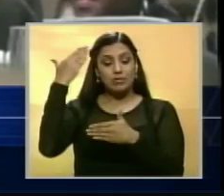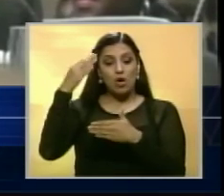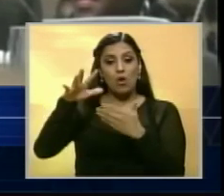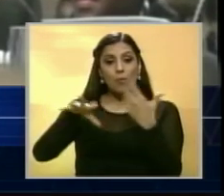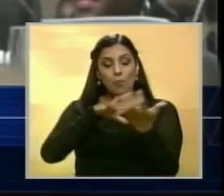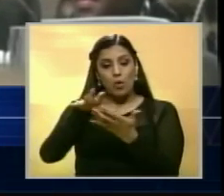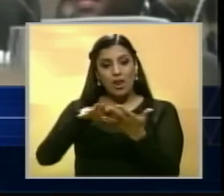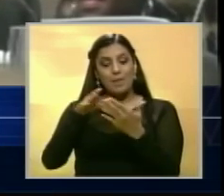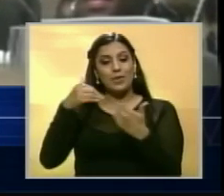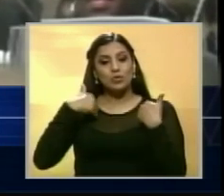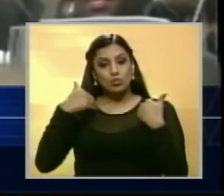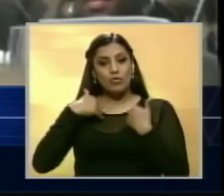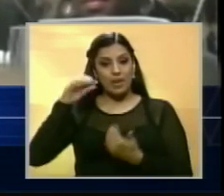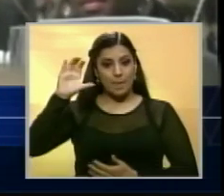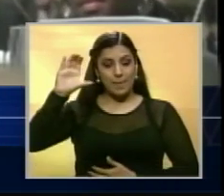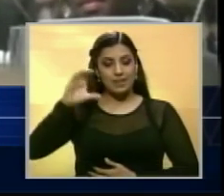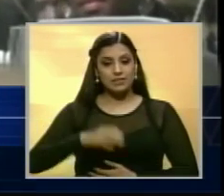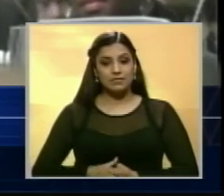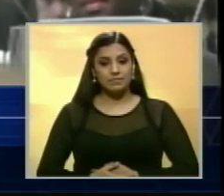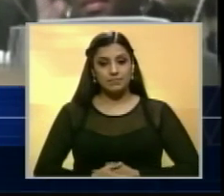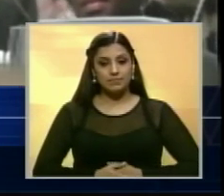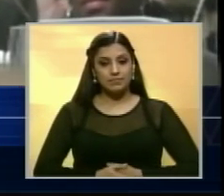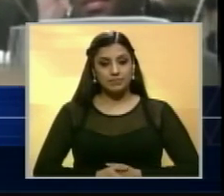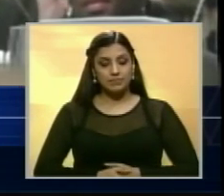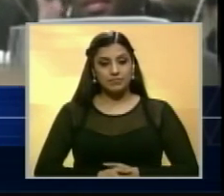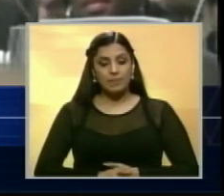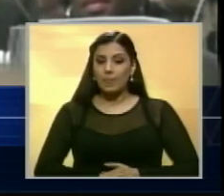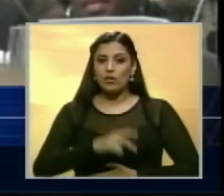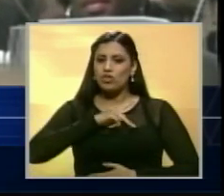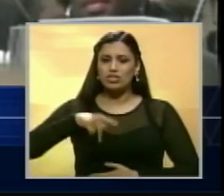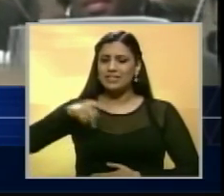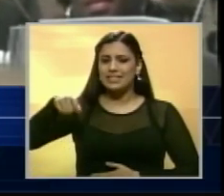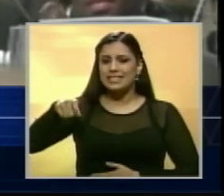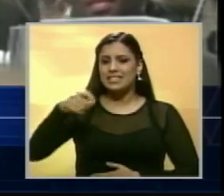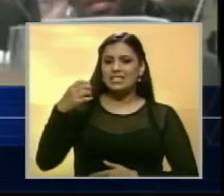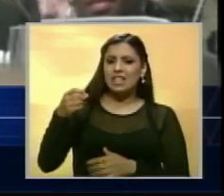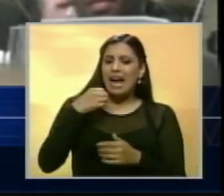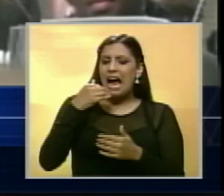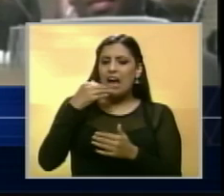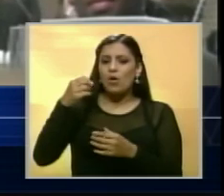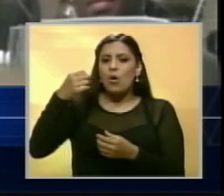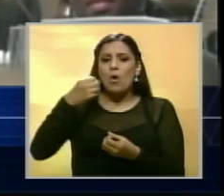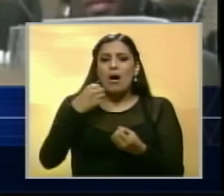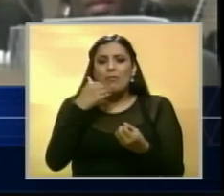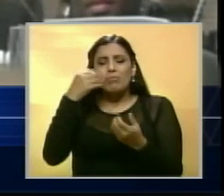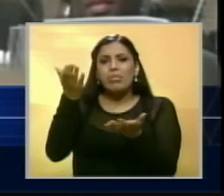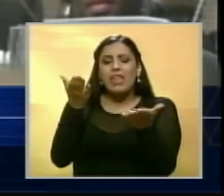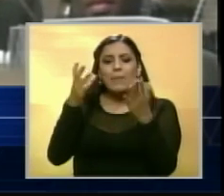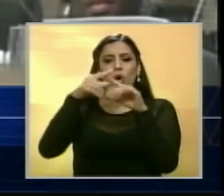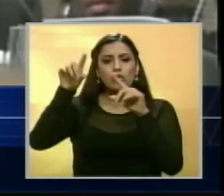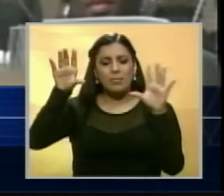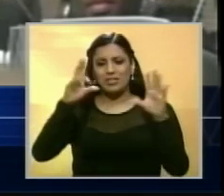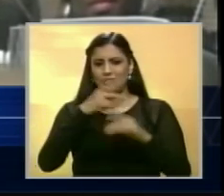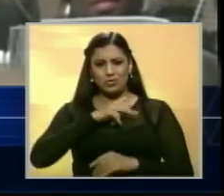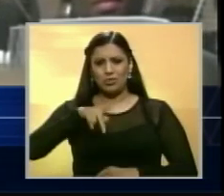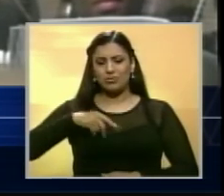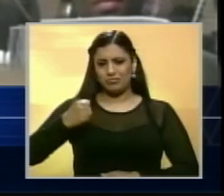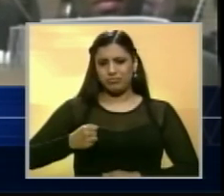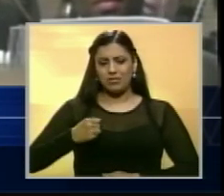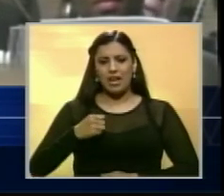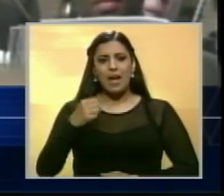financiero que pesa sobre nuestro país. No necesitamos la limosna de nadie. El pueblo de Venezuela es un pueblo